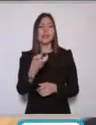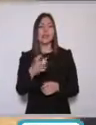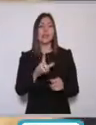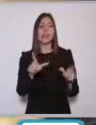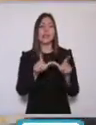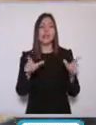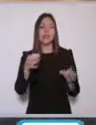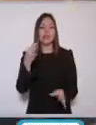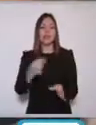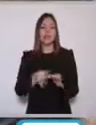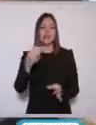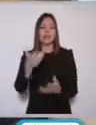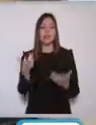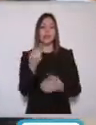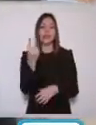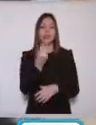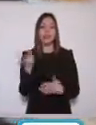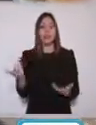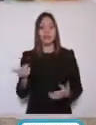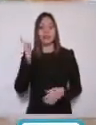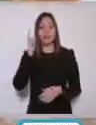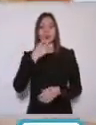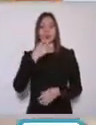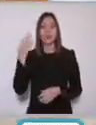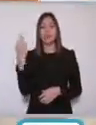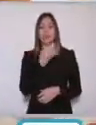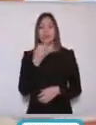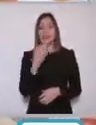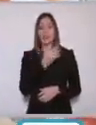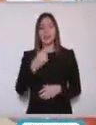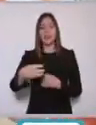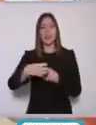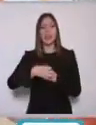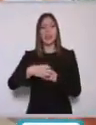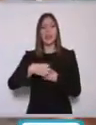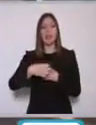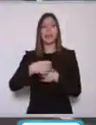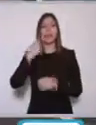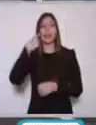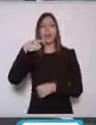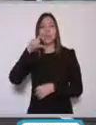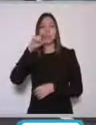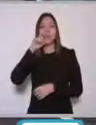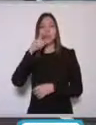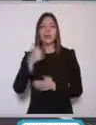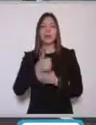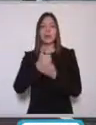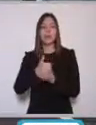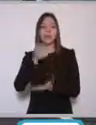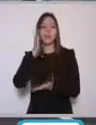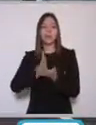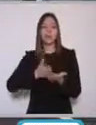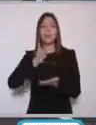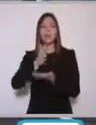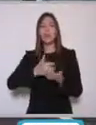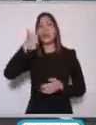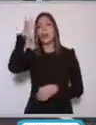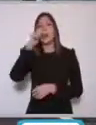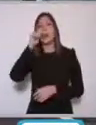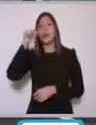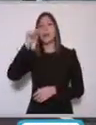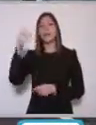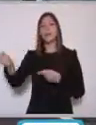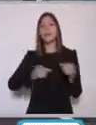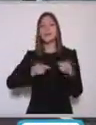Eso lo hicimos Pam y yo. Yo lo sé, Cierto, sí, ojalá. Mi caldillo de tomate. Pam estuvo partiendo los bastones toda la noche. Sí, toda la